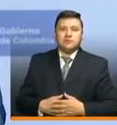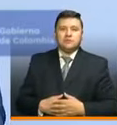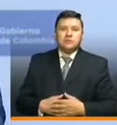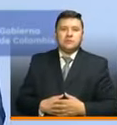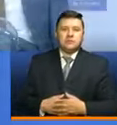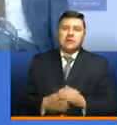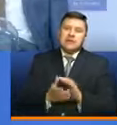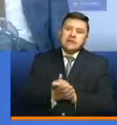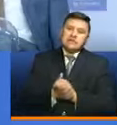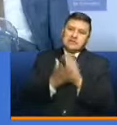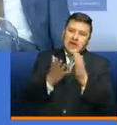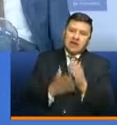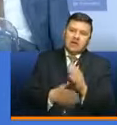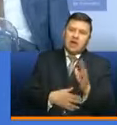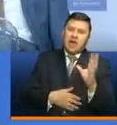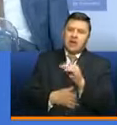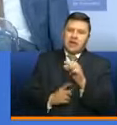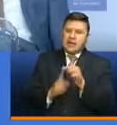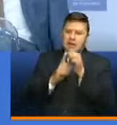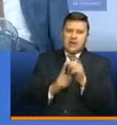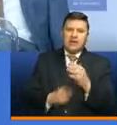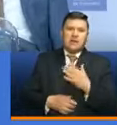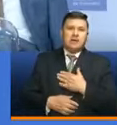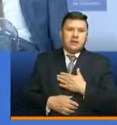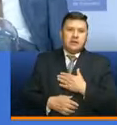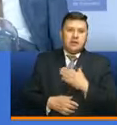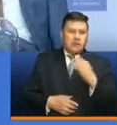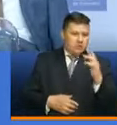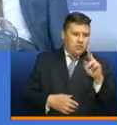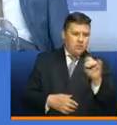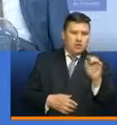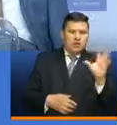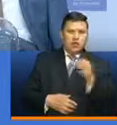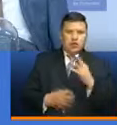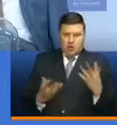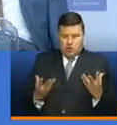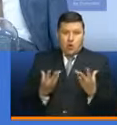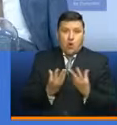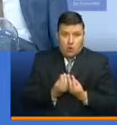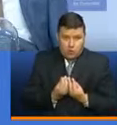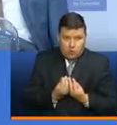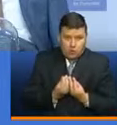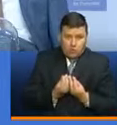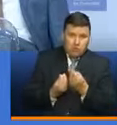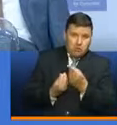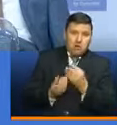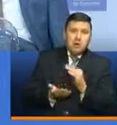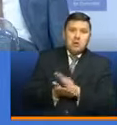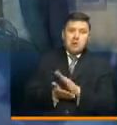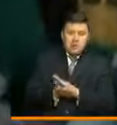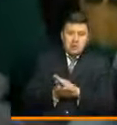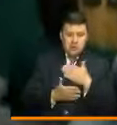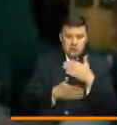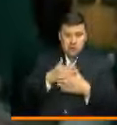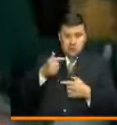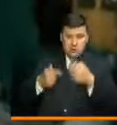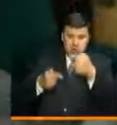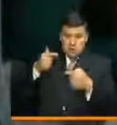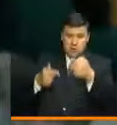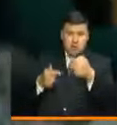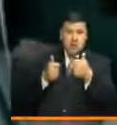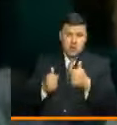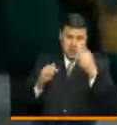Bueno, un saludo muy especial, Alejandro. También para Bruce y para todo el equipo que ha permitido que este concurso llegue